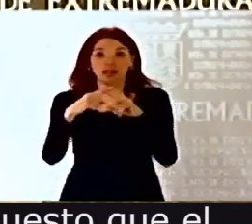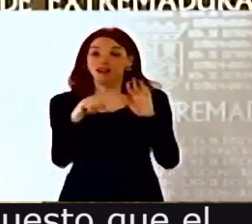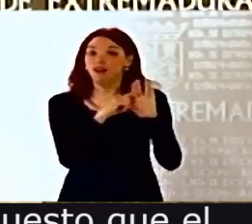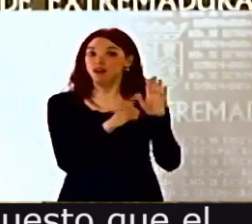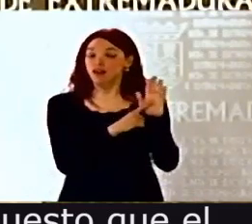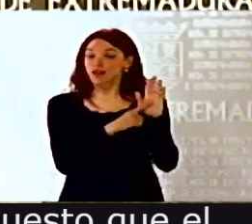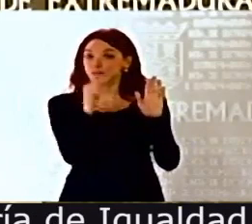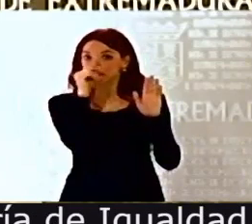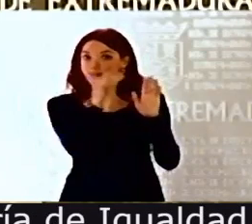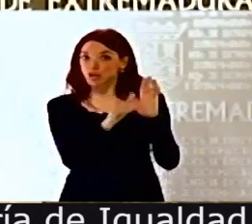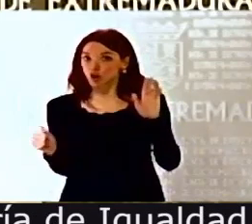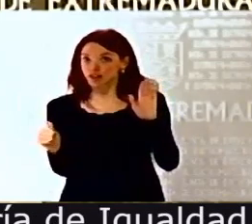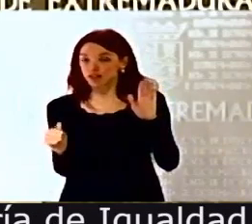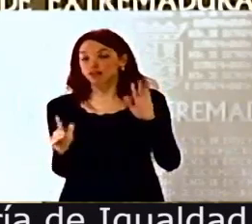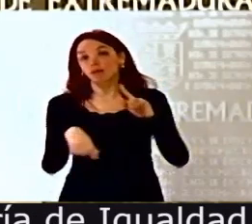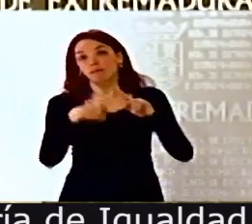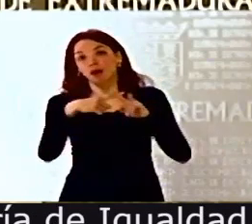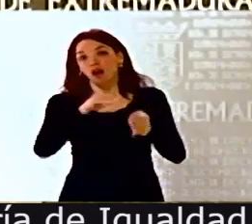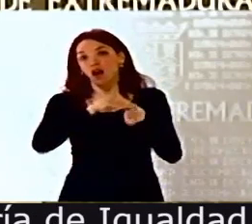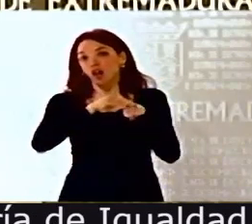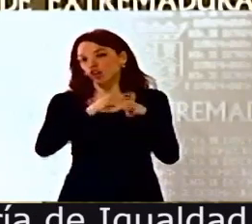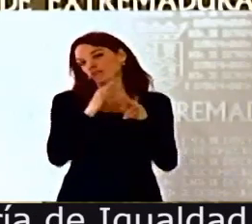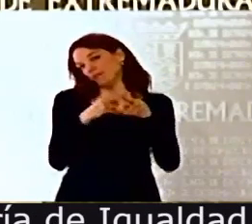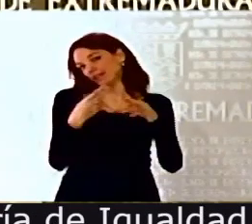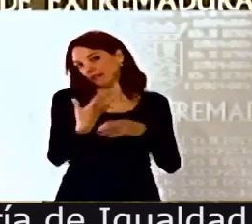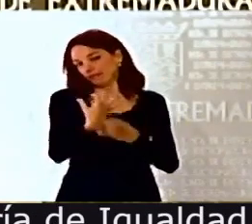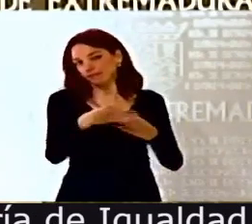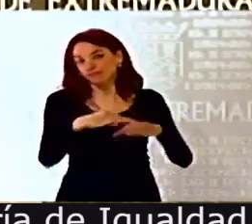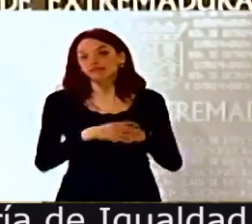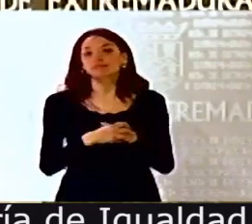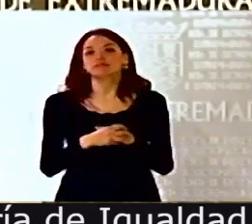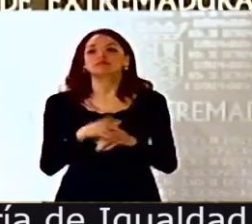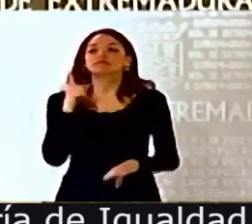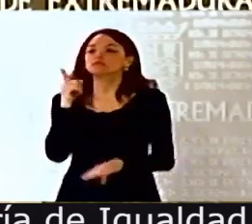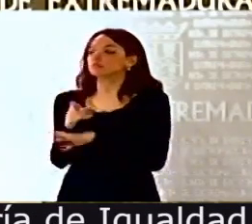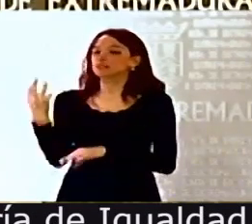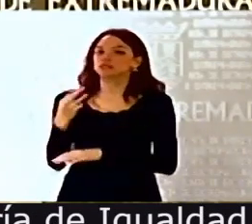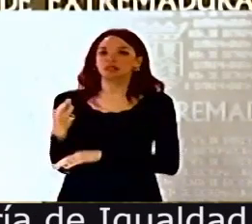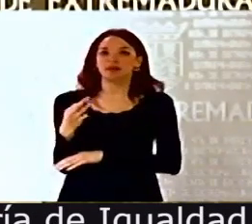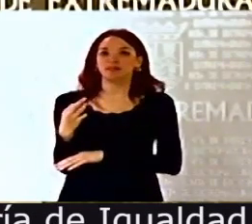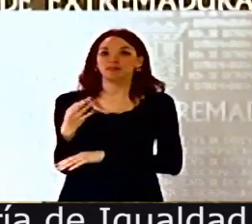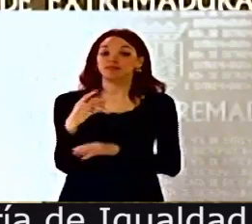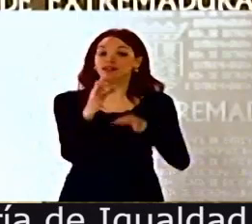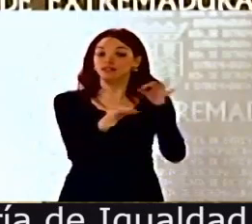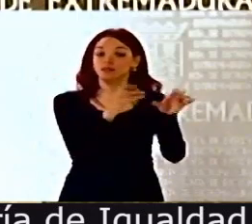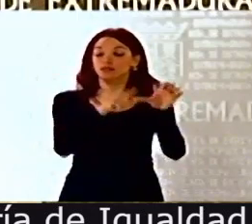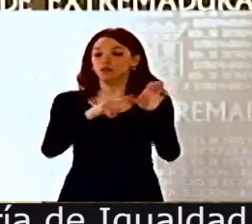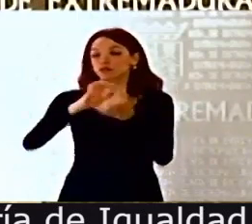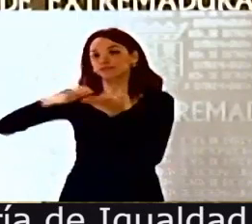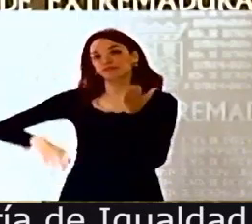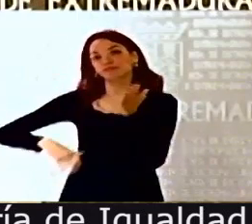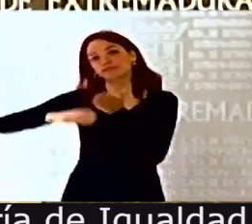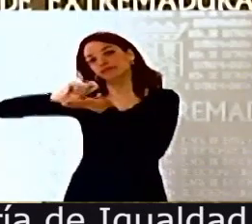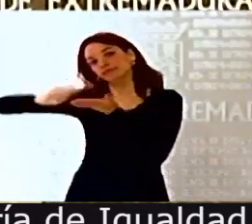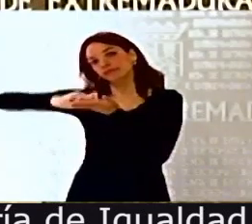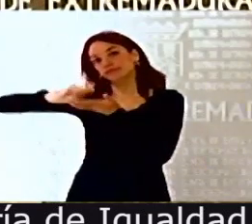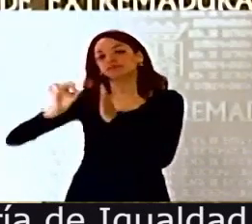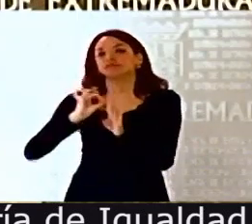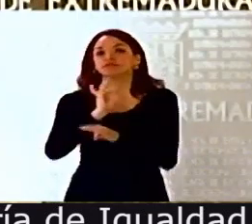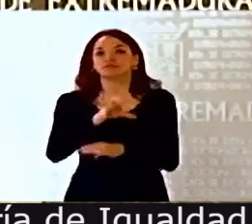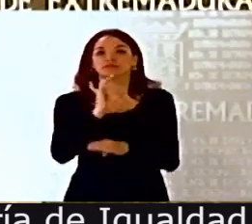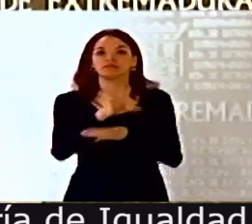hemos denominado coloquialmente, obliga a que anualmente mandemos un informe a la Asamblea de Extremadura sobre las acciones que hemos hecho para desarrollar